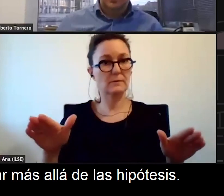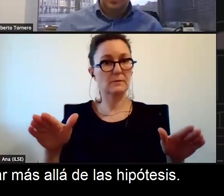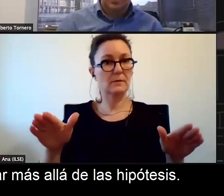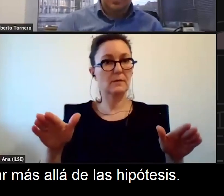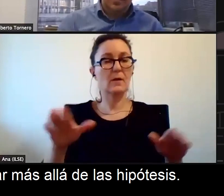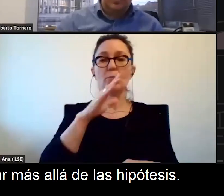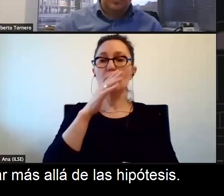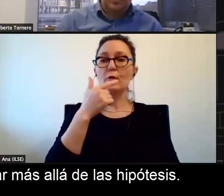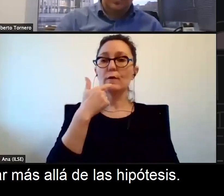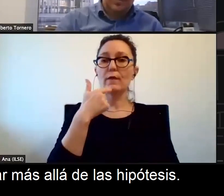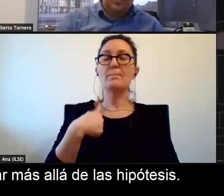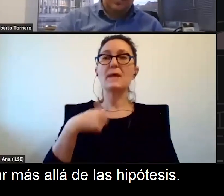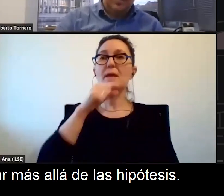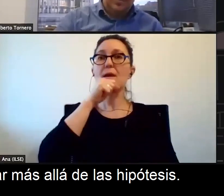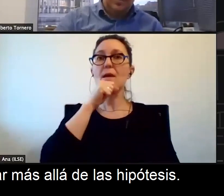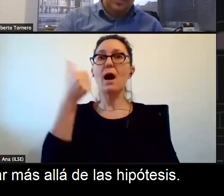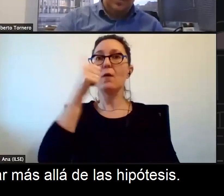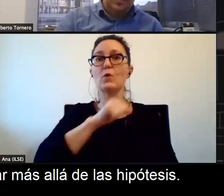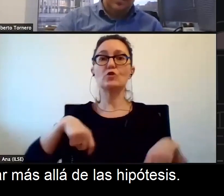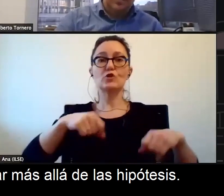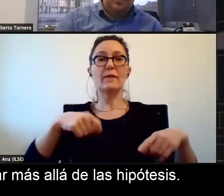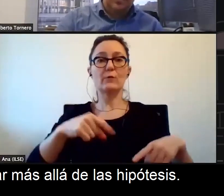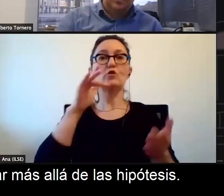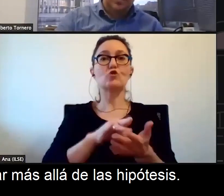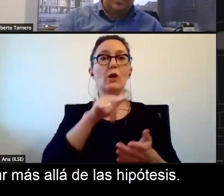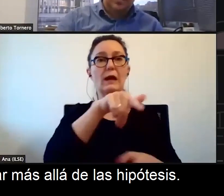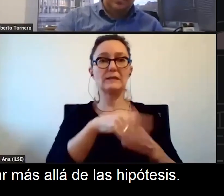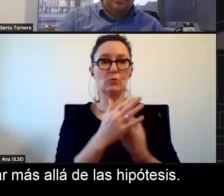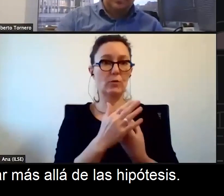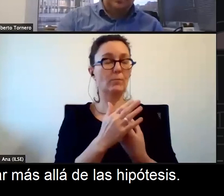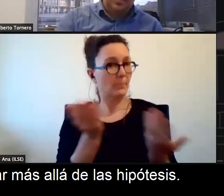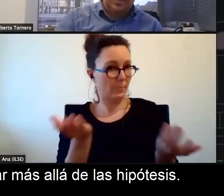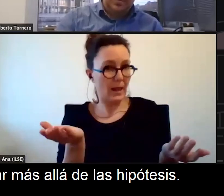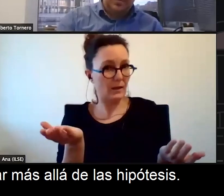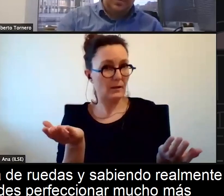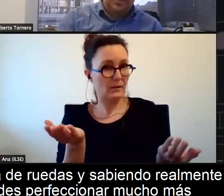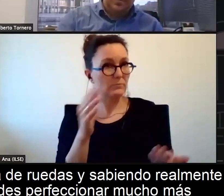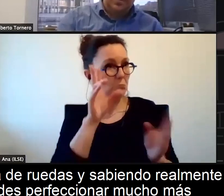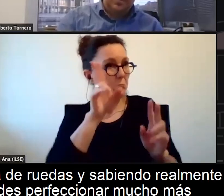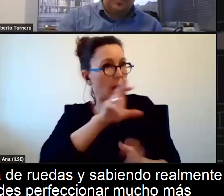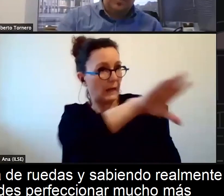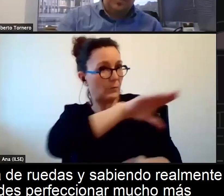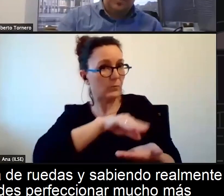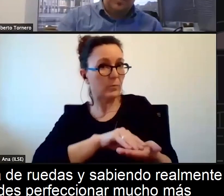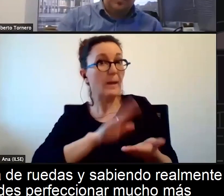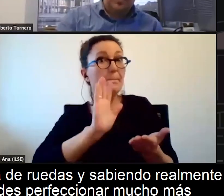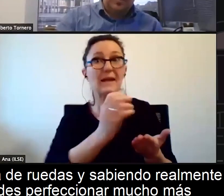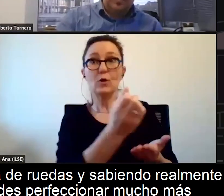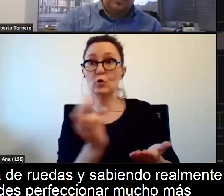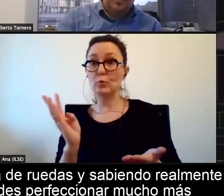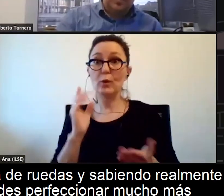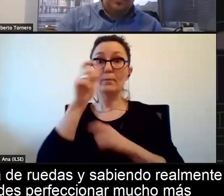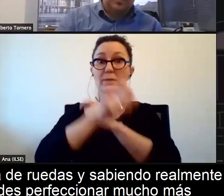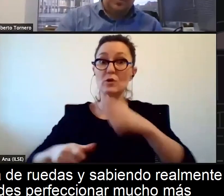que mi abuelo que va en silla de ruedas le pasa esto. Fantástico. Pero es que hay muchas más personas con silla de ruedas y